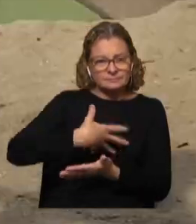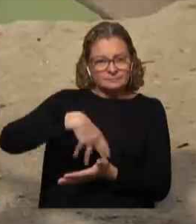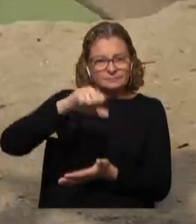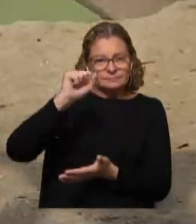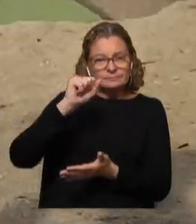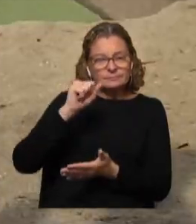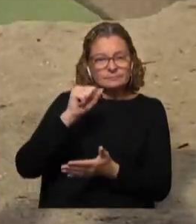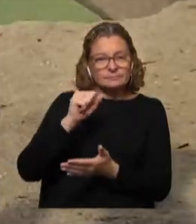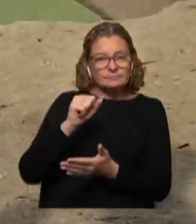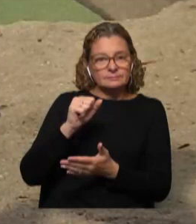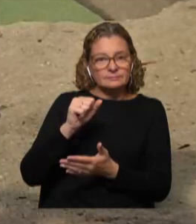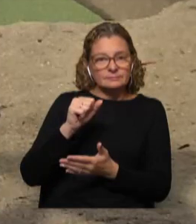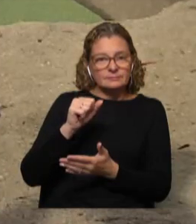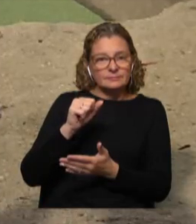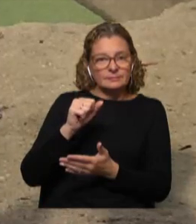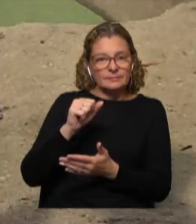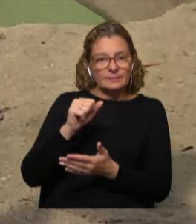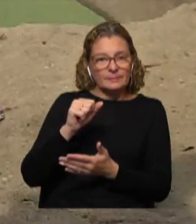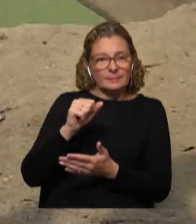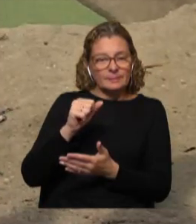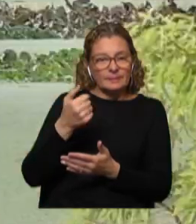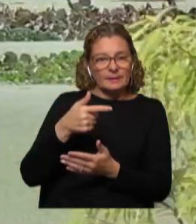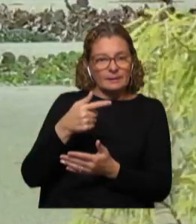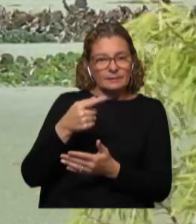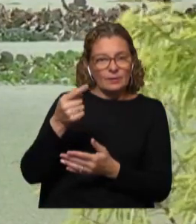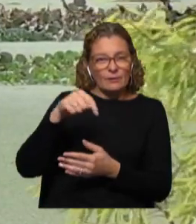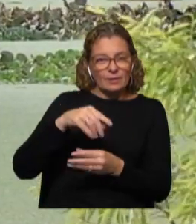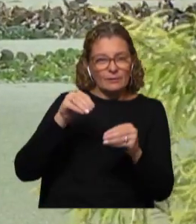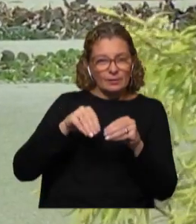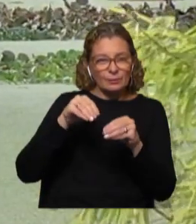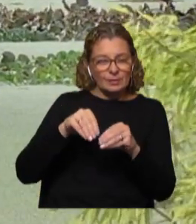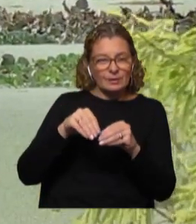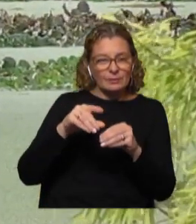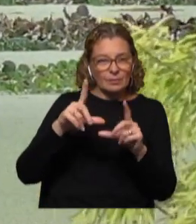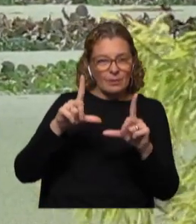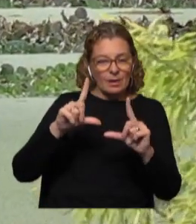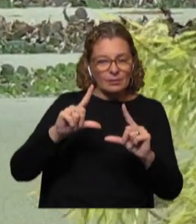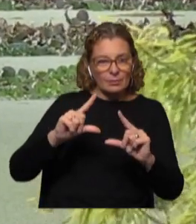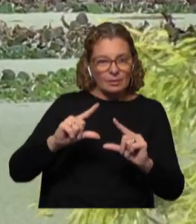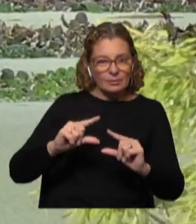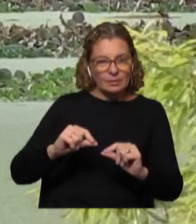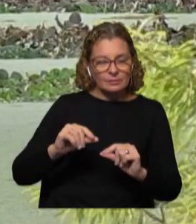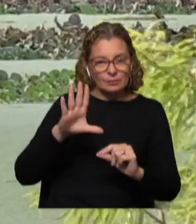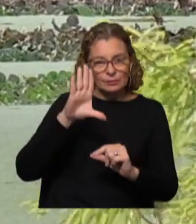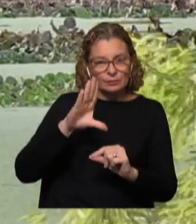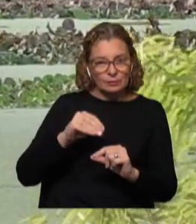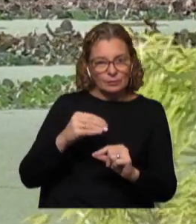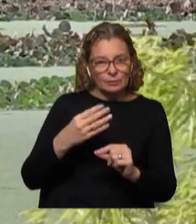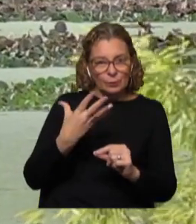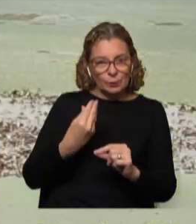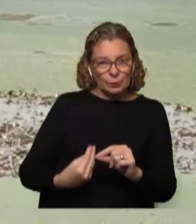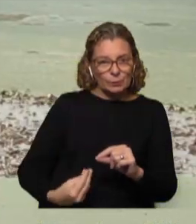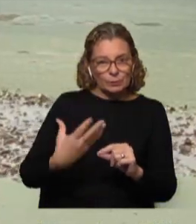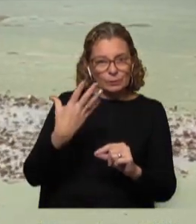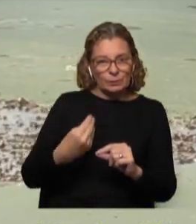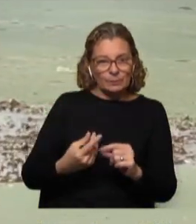esta parte y lo que es el arroyo que va hacia Canela Grande, que es donde viene el basurero. Eso es lo que va bajando todo ahora, porque claro, fueron chupando desde atrás. Ahora